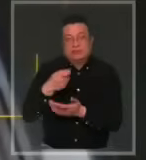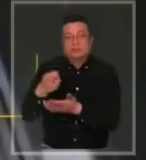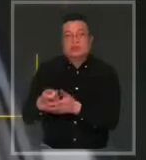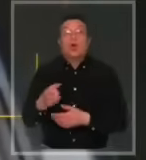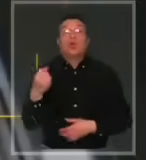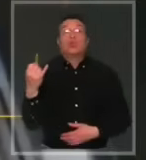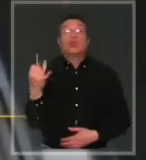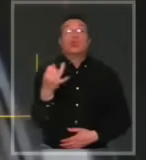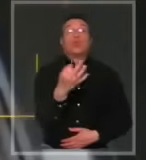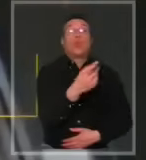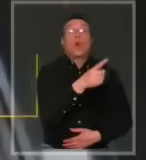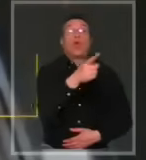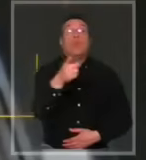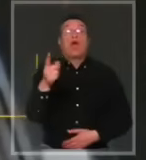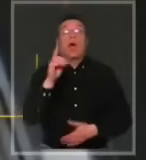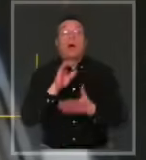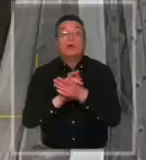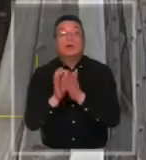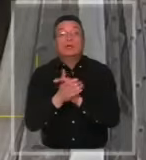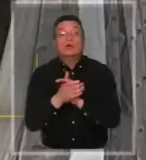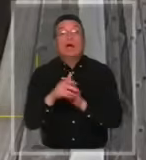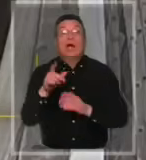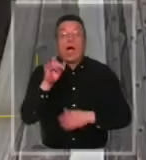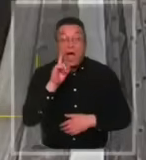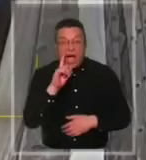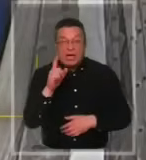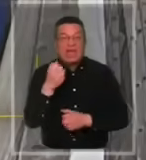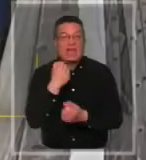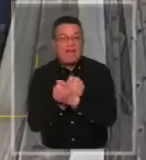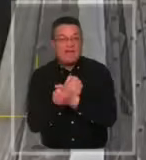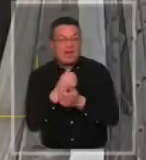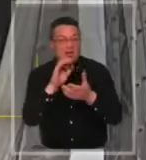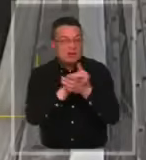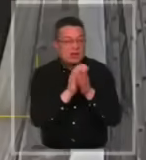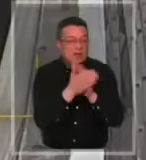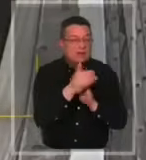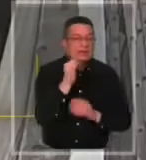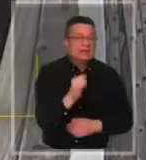más están involucradas? ¿Hubo o no carabineros que colaboraron en el